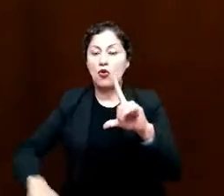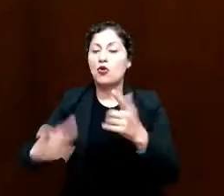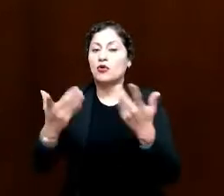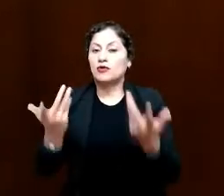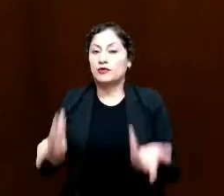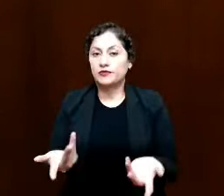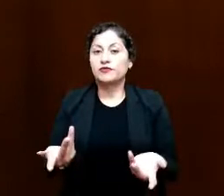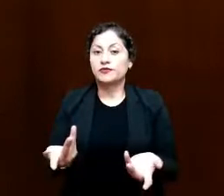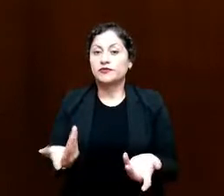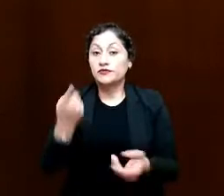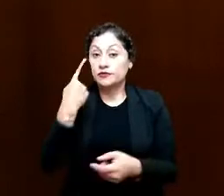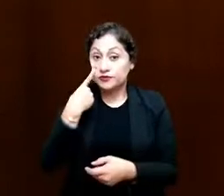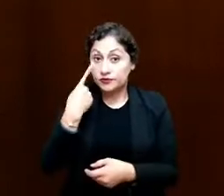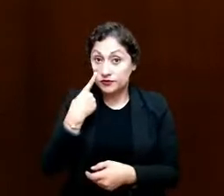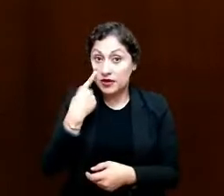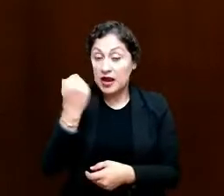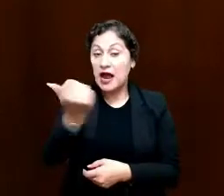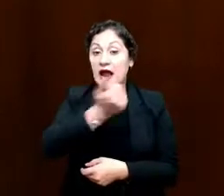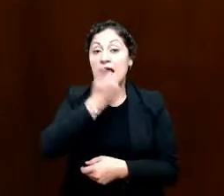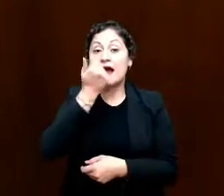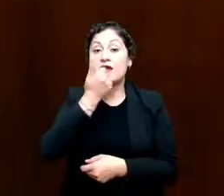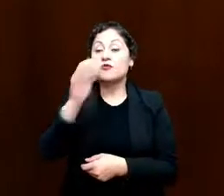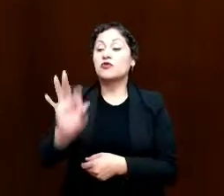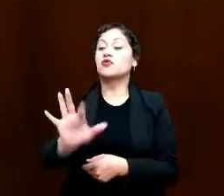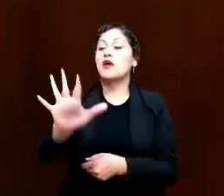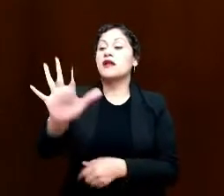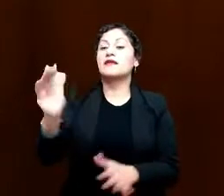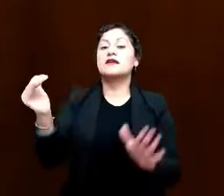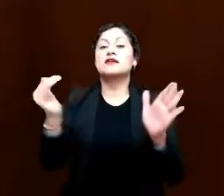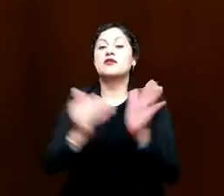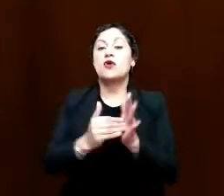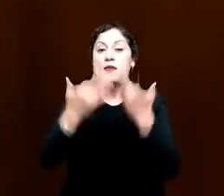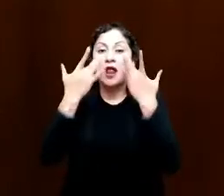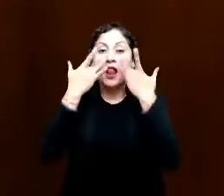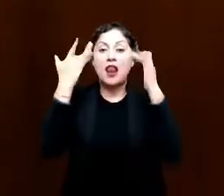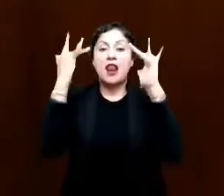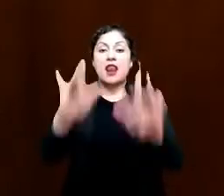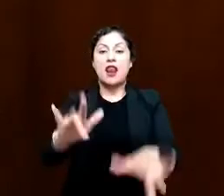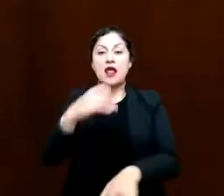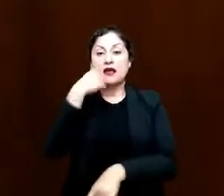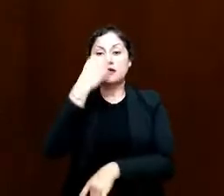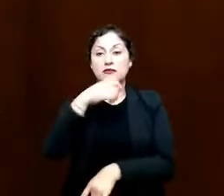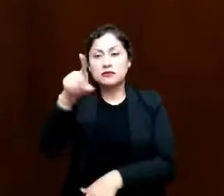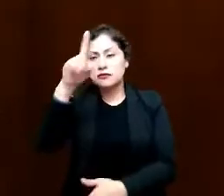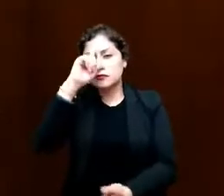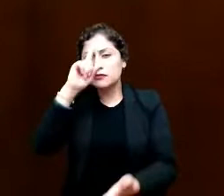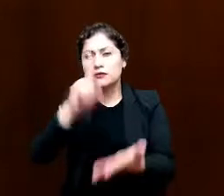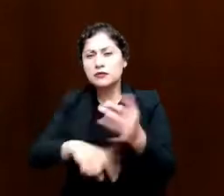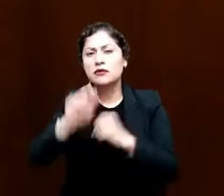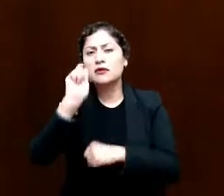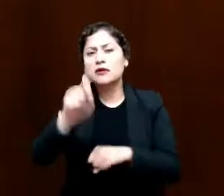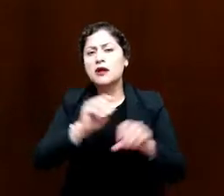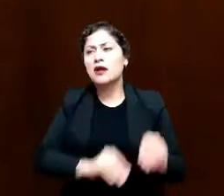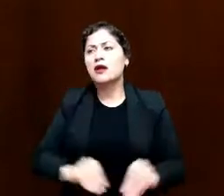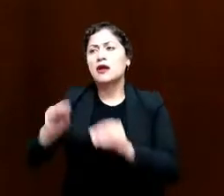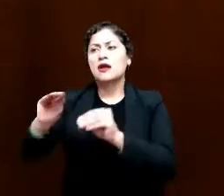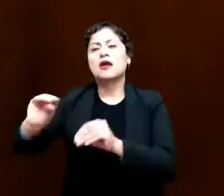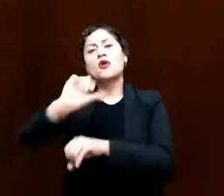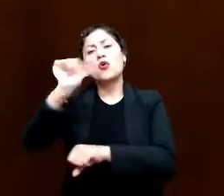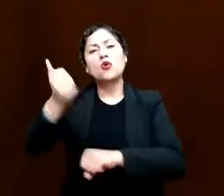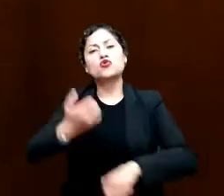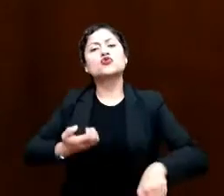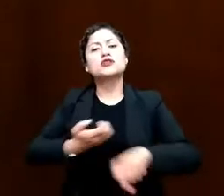45.000 alumnos no regresaron a la escuela qué creen que ocurrió se fueron a otras entidades porque